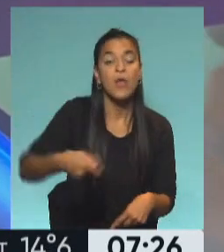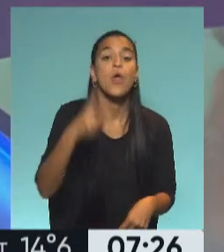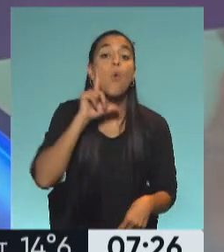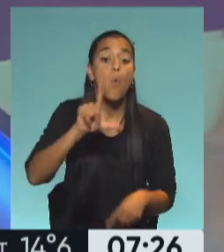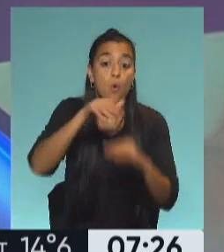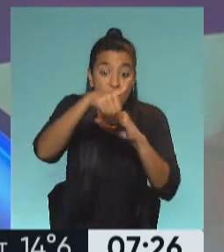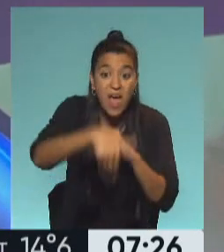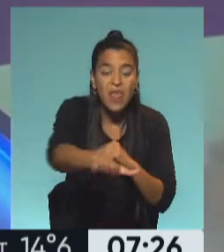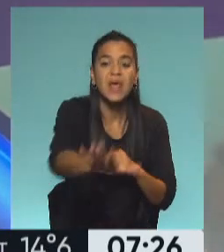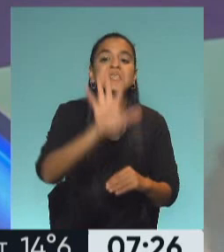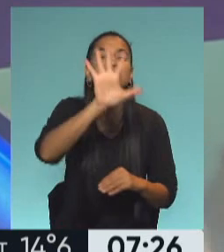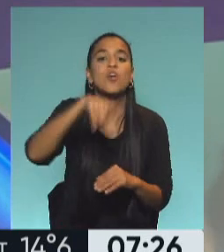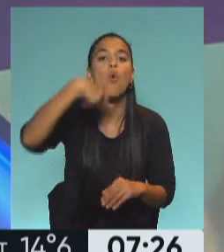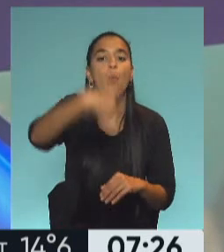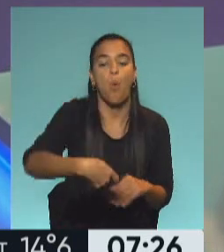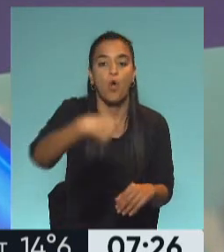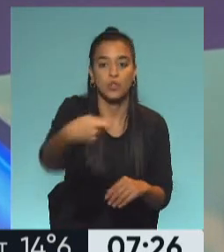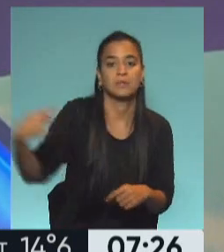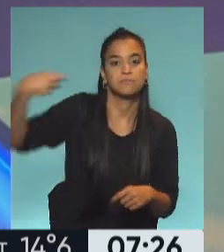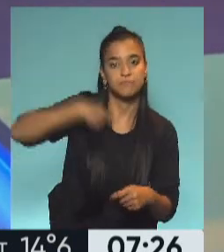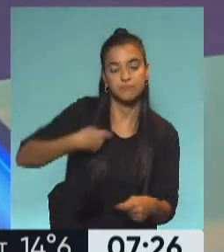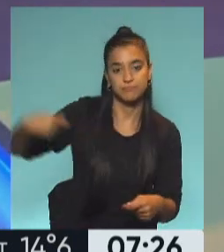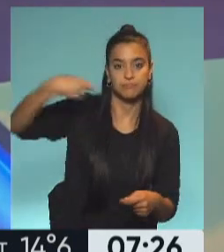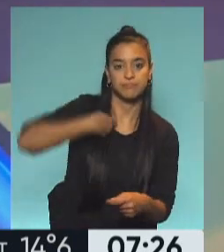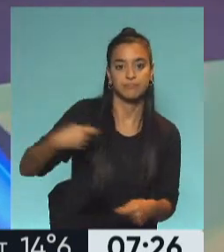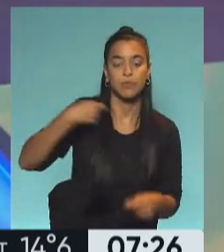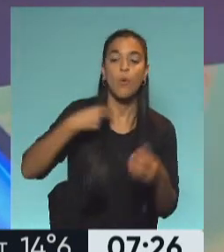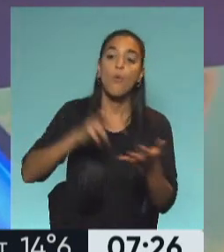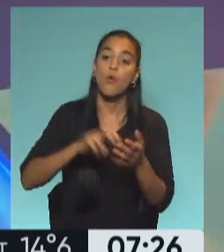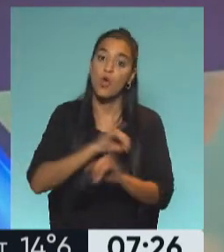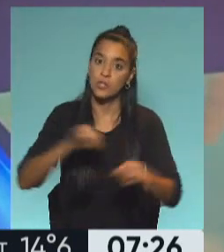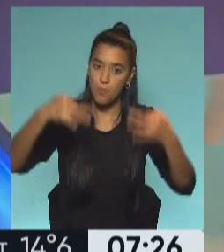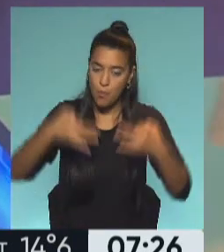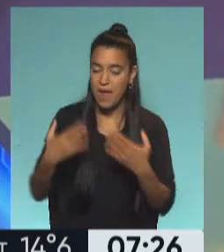julio en 5 cuotas van a recibirlo. Buena noticia para la mañana. Gracias, Flor.